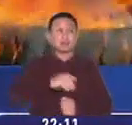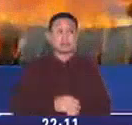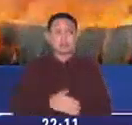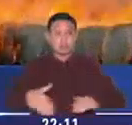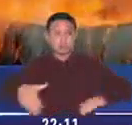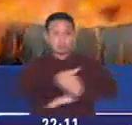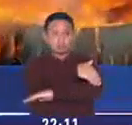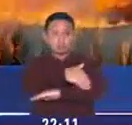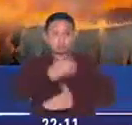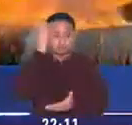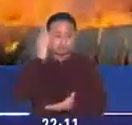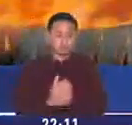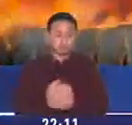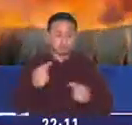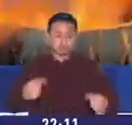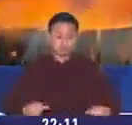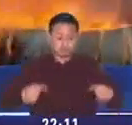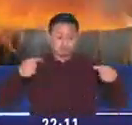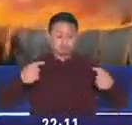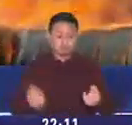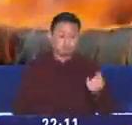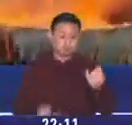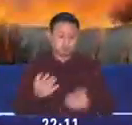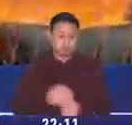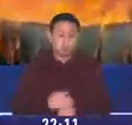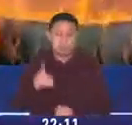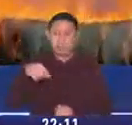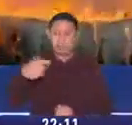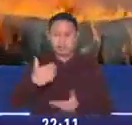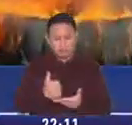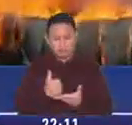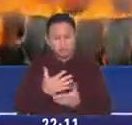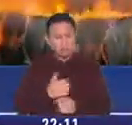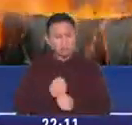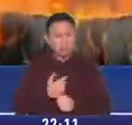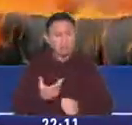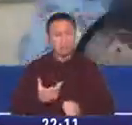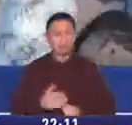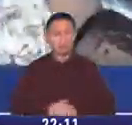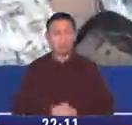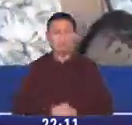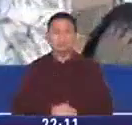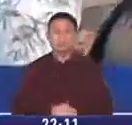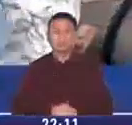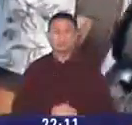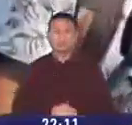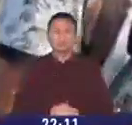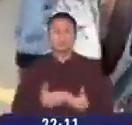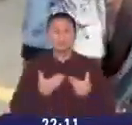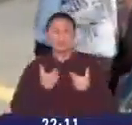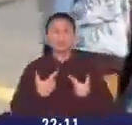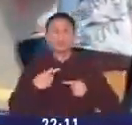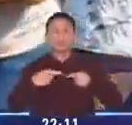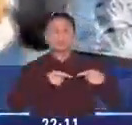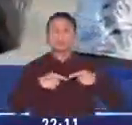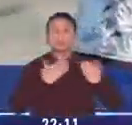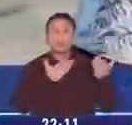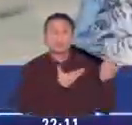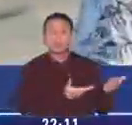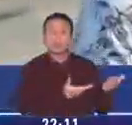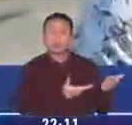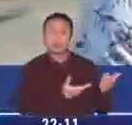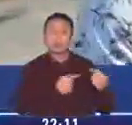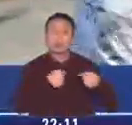la carretera y quemar llantas, exigiendo seguridad. ¿Qué es la cara de la jefa?